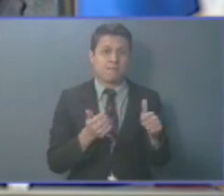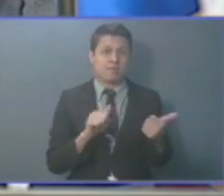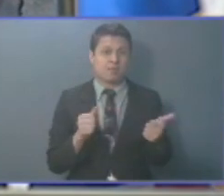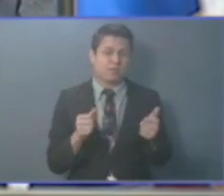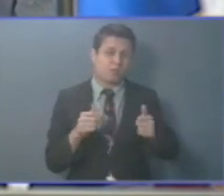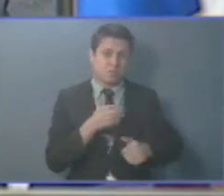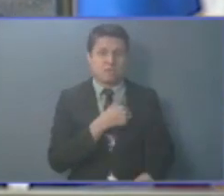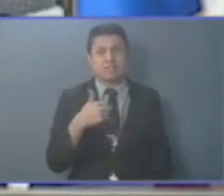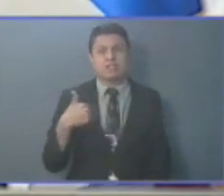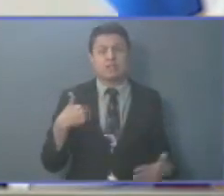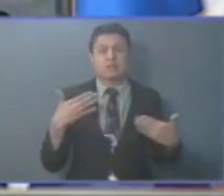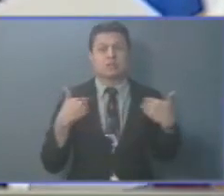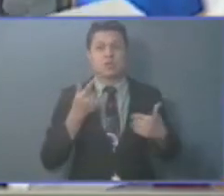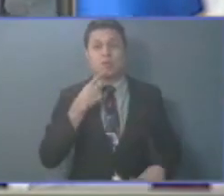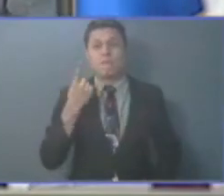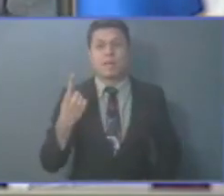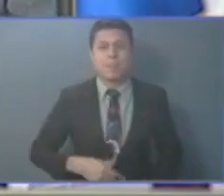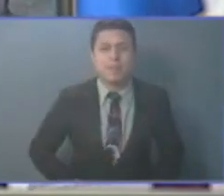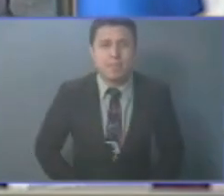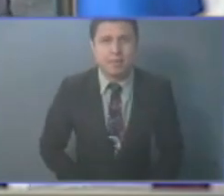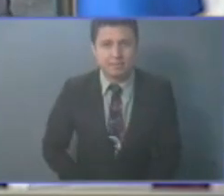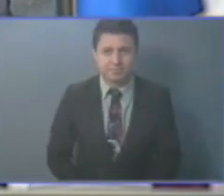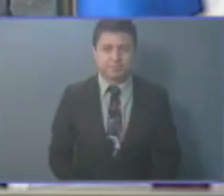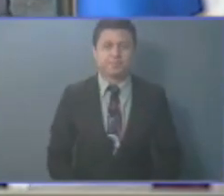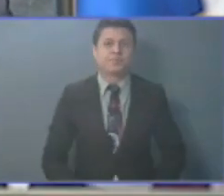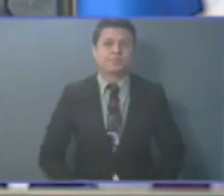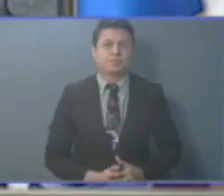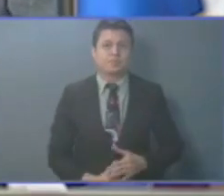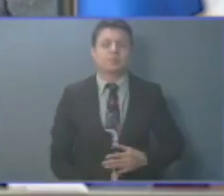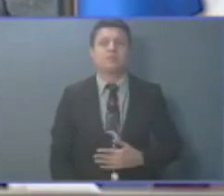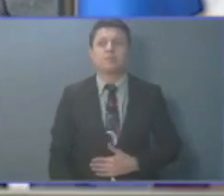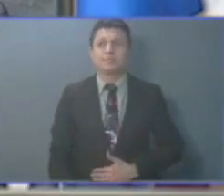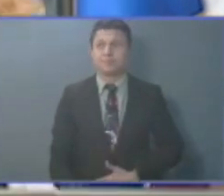que al efecto dictare el Ministerio.